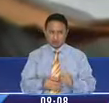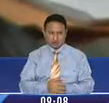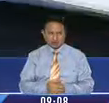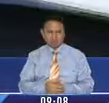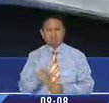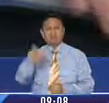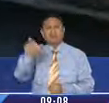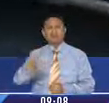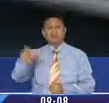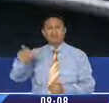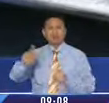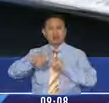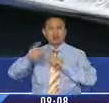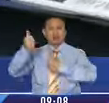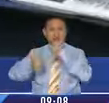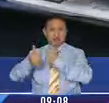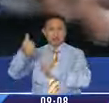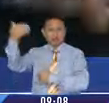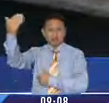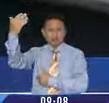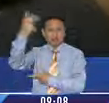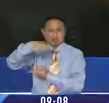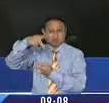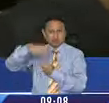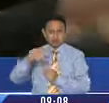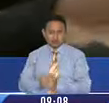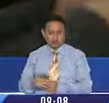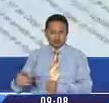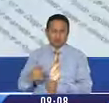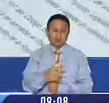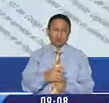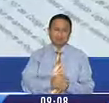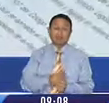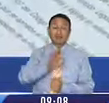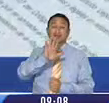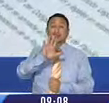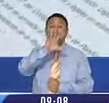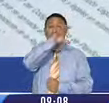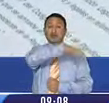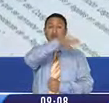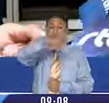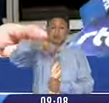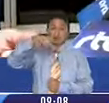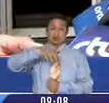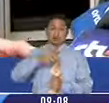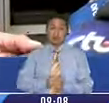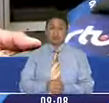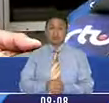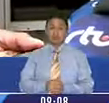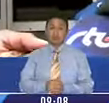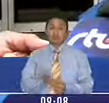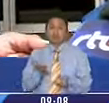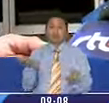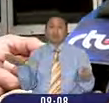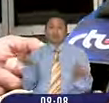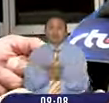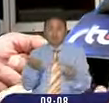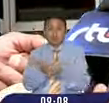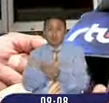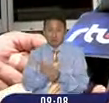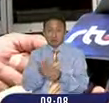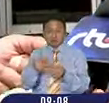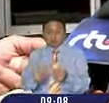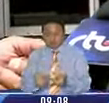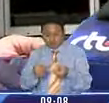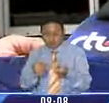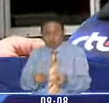vínculos que tendrían varios candidatos a alcaldías y prefecturas de al menos 5 provincias del país. Son carpetas